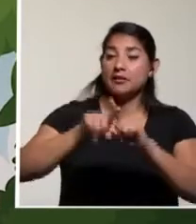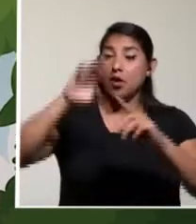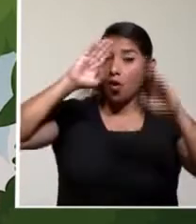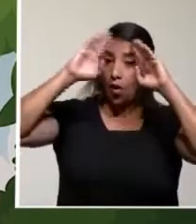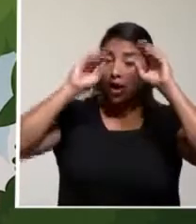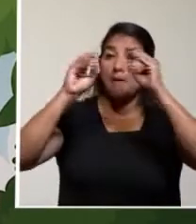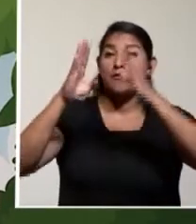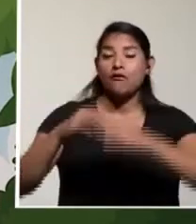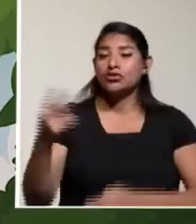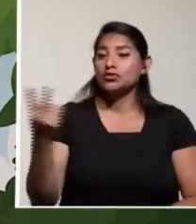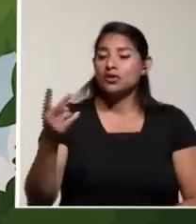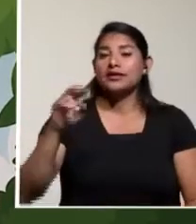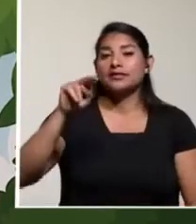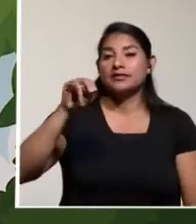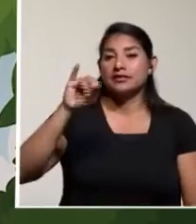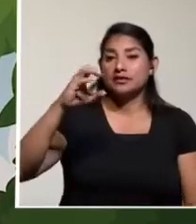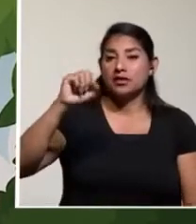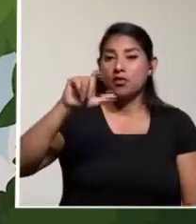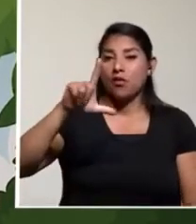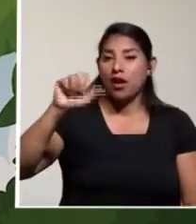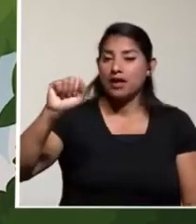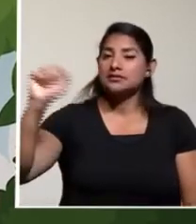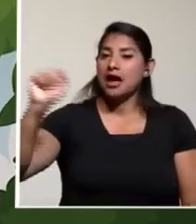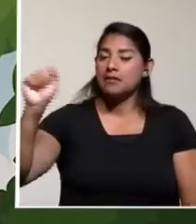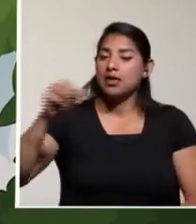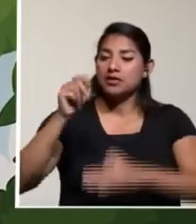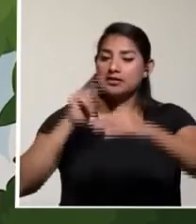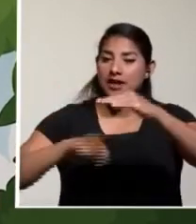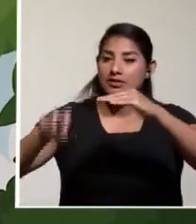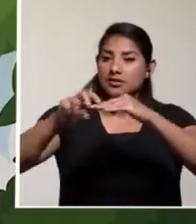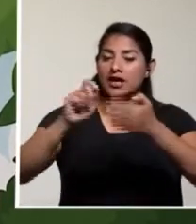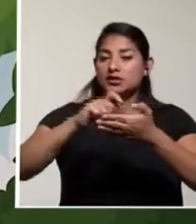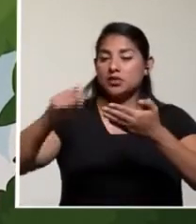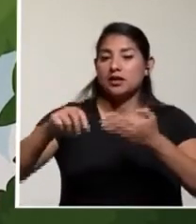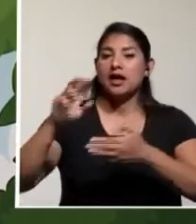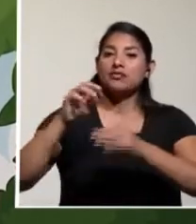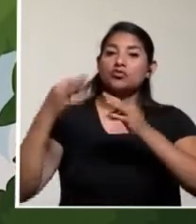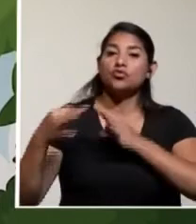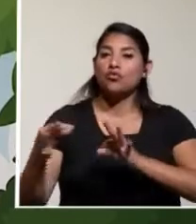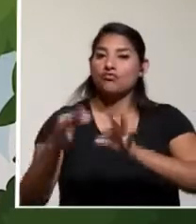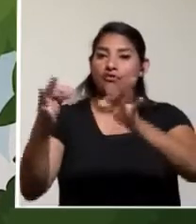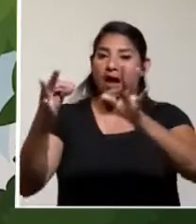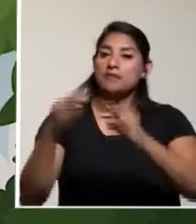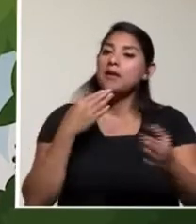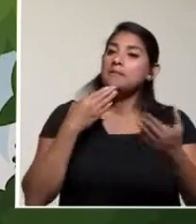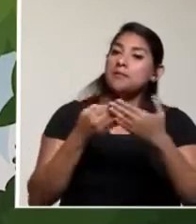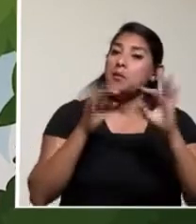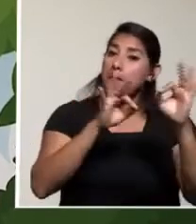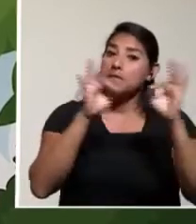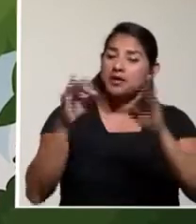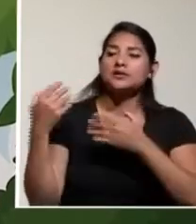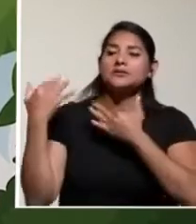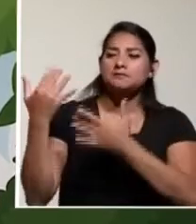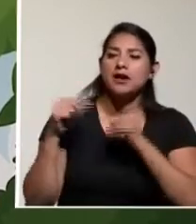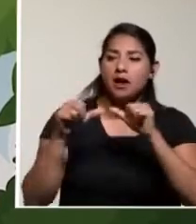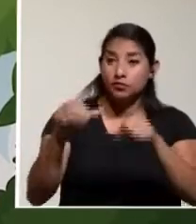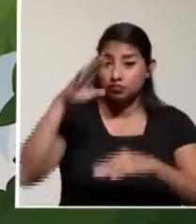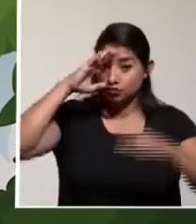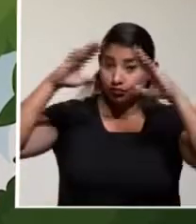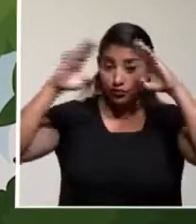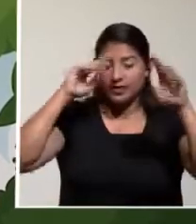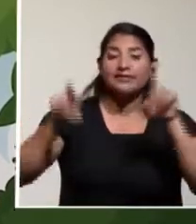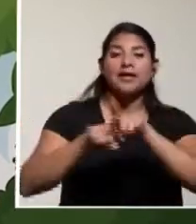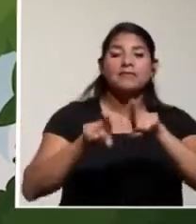Carlita. Saludos a Nicolás Alvarado Coto, Transición, Escuela Recreo, Turrialba. Muy bien, entonces seguimos esperando sus saludos y